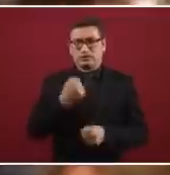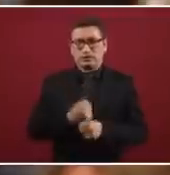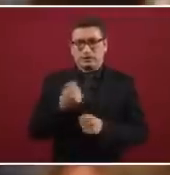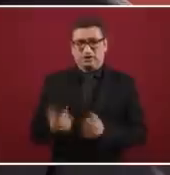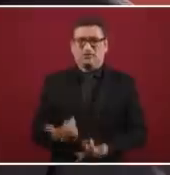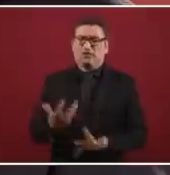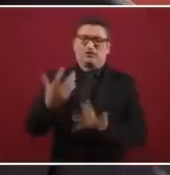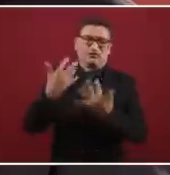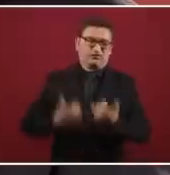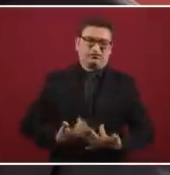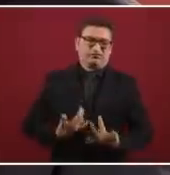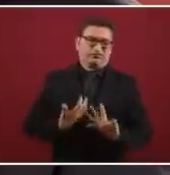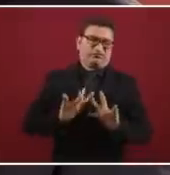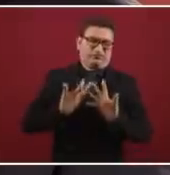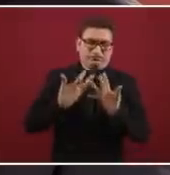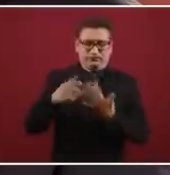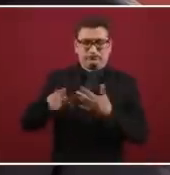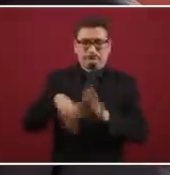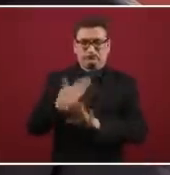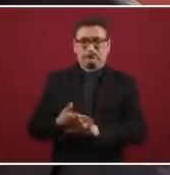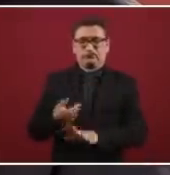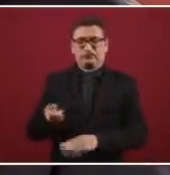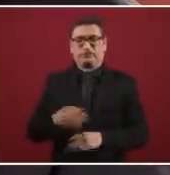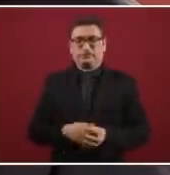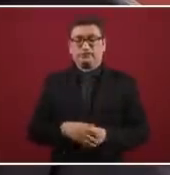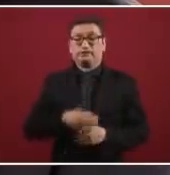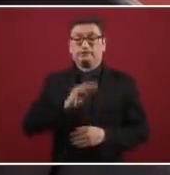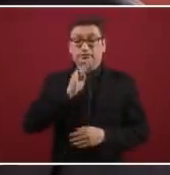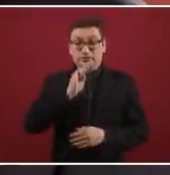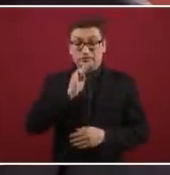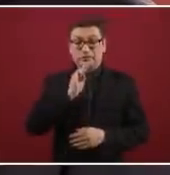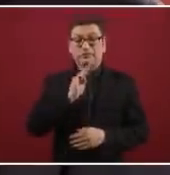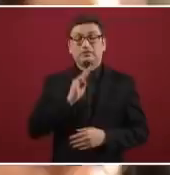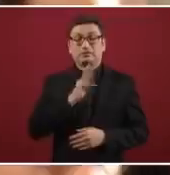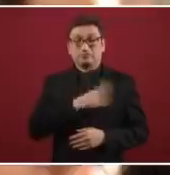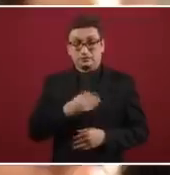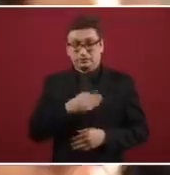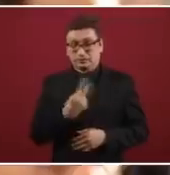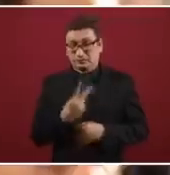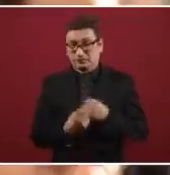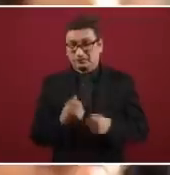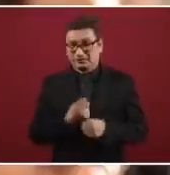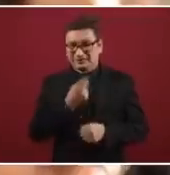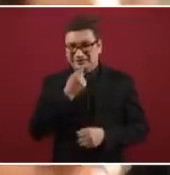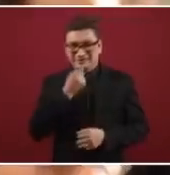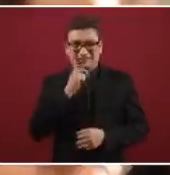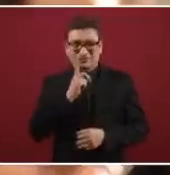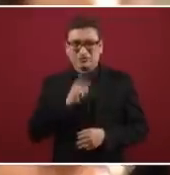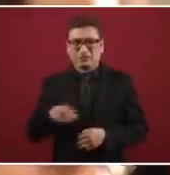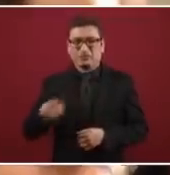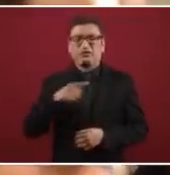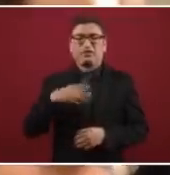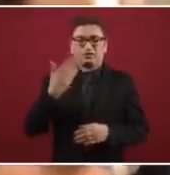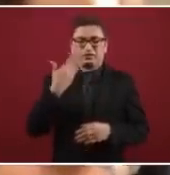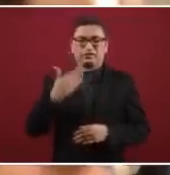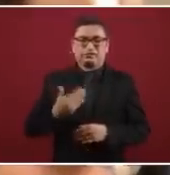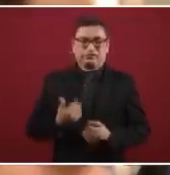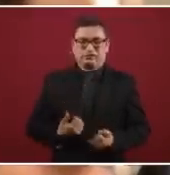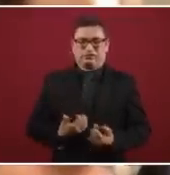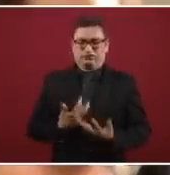vivo de este ataque. La mamá y la niña de 2 años quedaron con